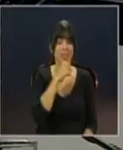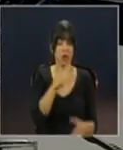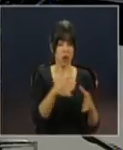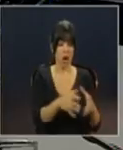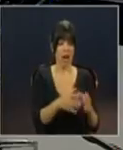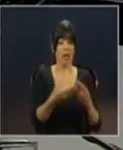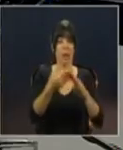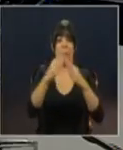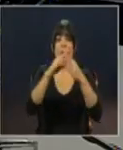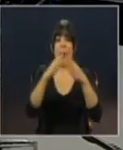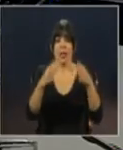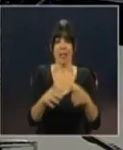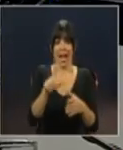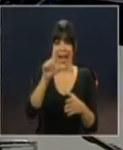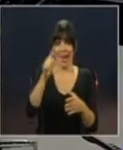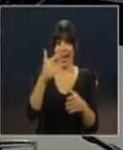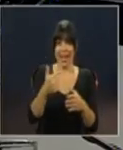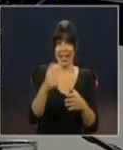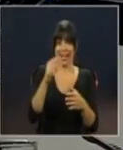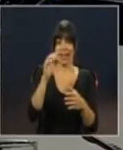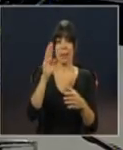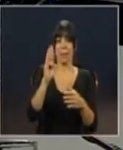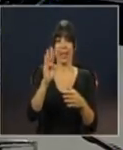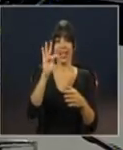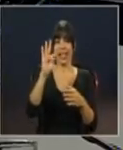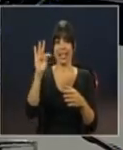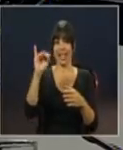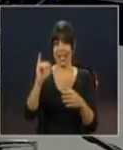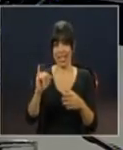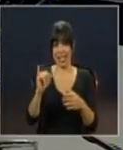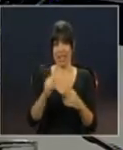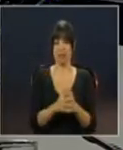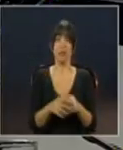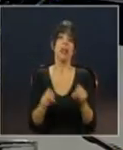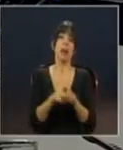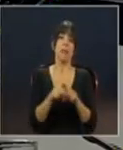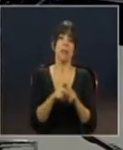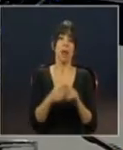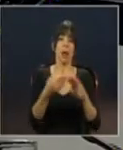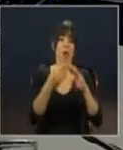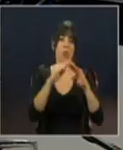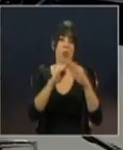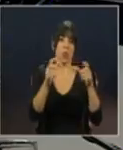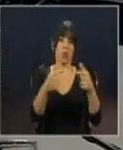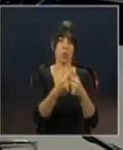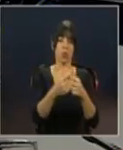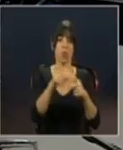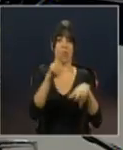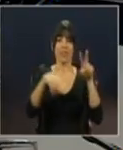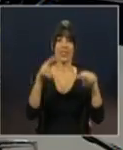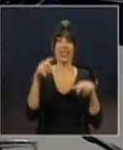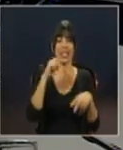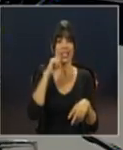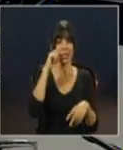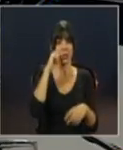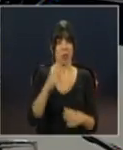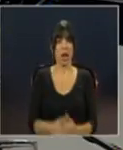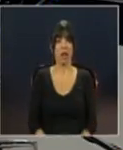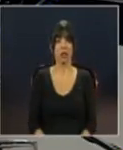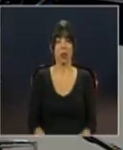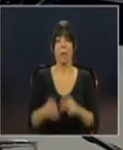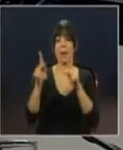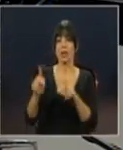la población LGBTI, también conocida como la de la diversidad sexual, las personas